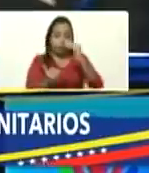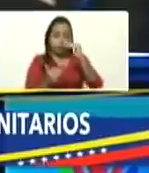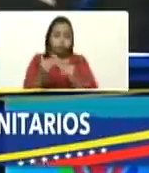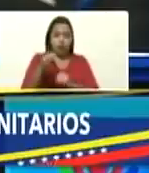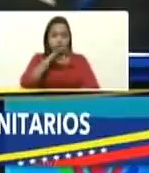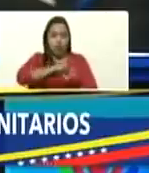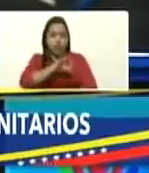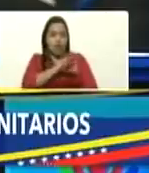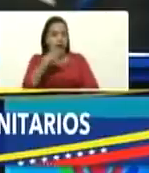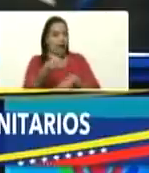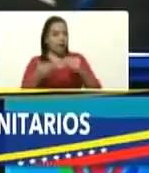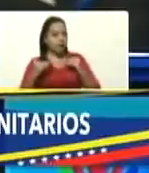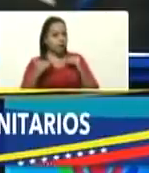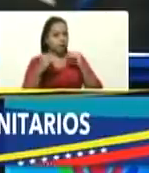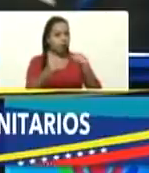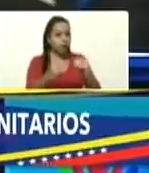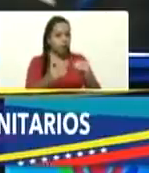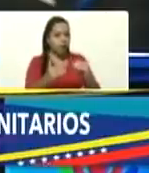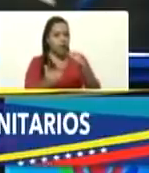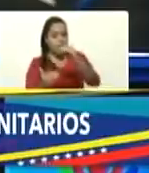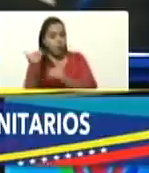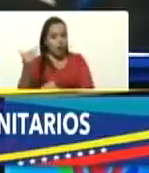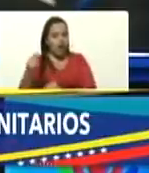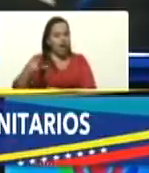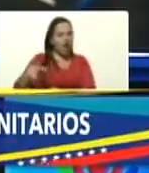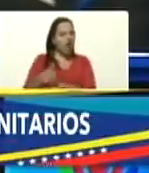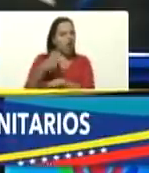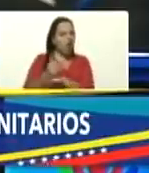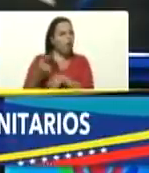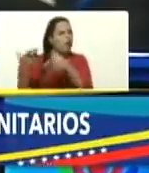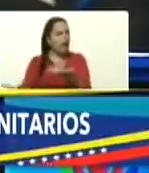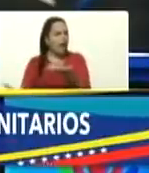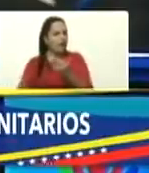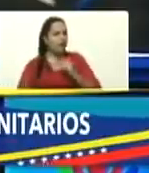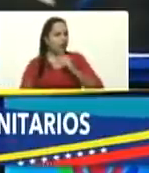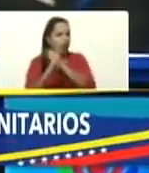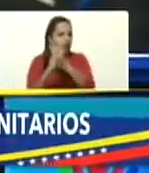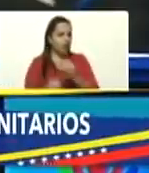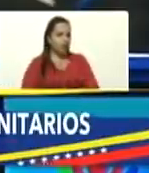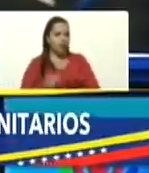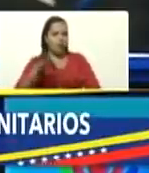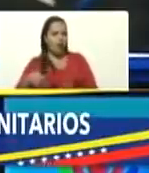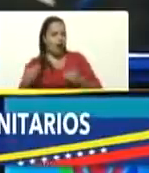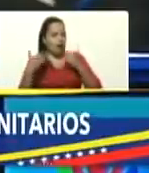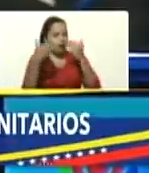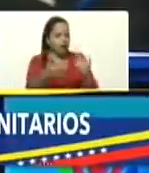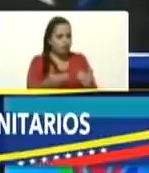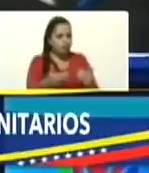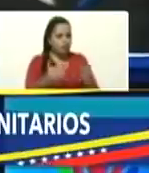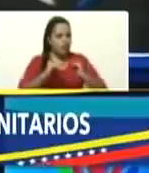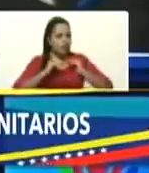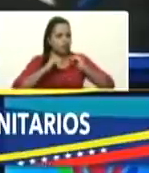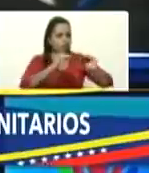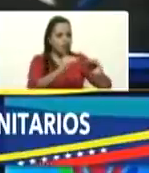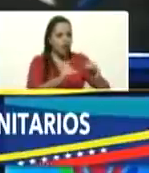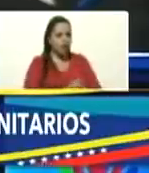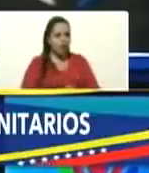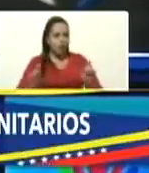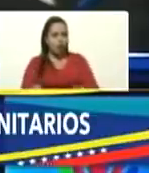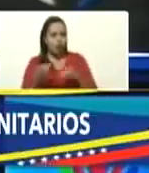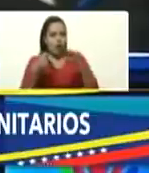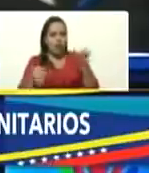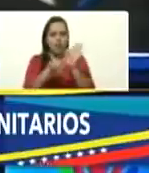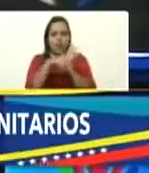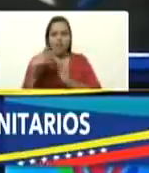sociales que han surgido por el bloqueo. Para avanzar en la igualdad, en la recuperación